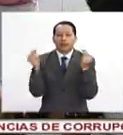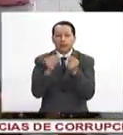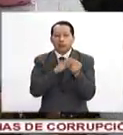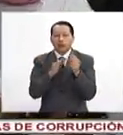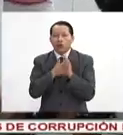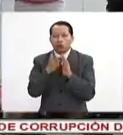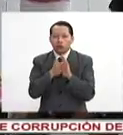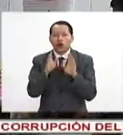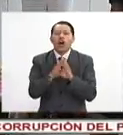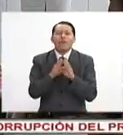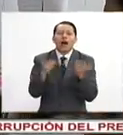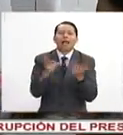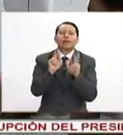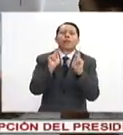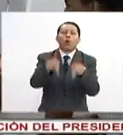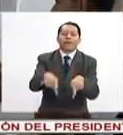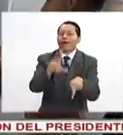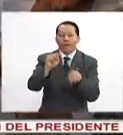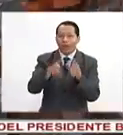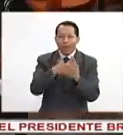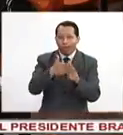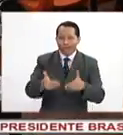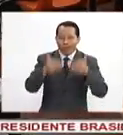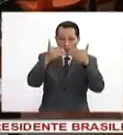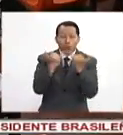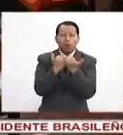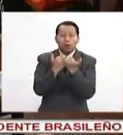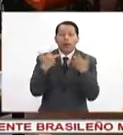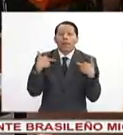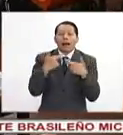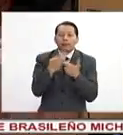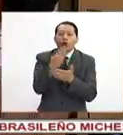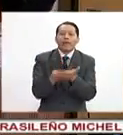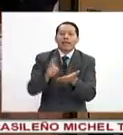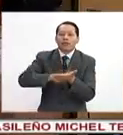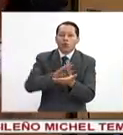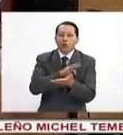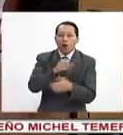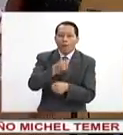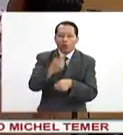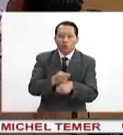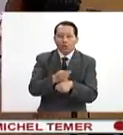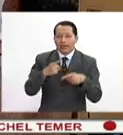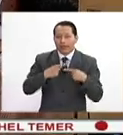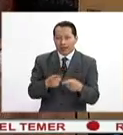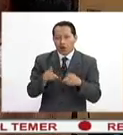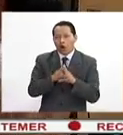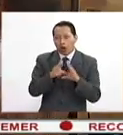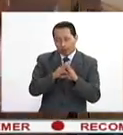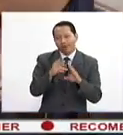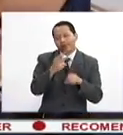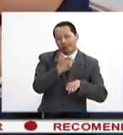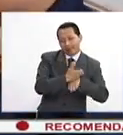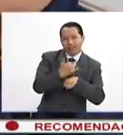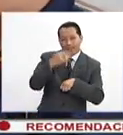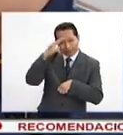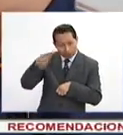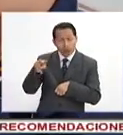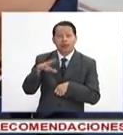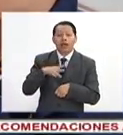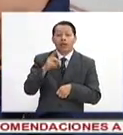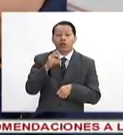construir puentes y no muros, además de contar con maestros bilingües que brinden oportunidades en ambos lados de la frontera. El encuentro estuvo encabezado